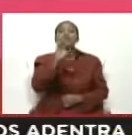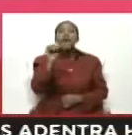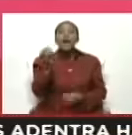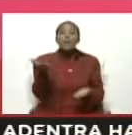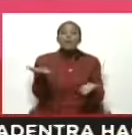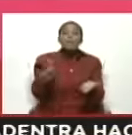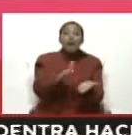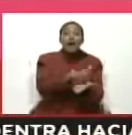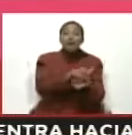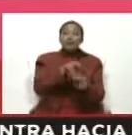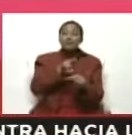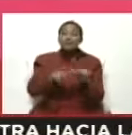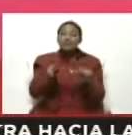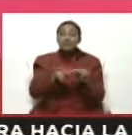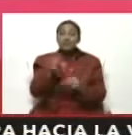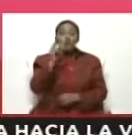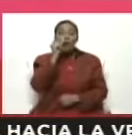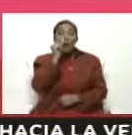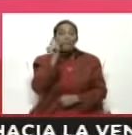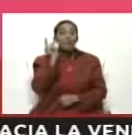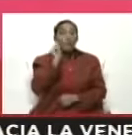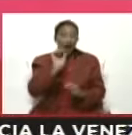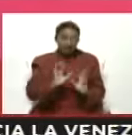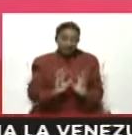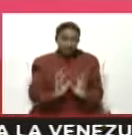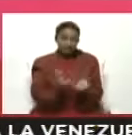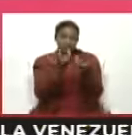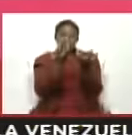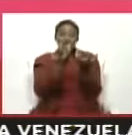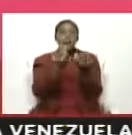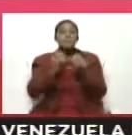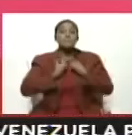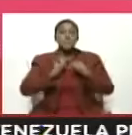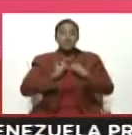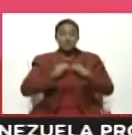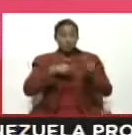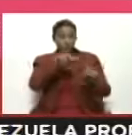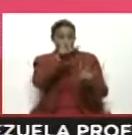niños y niñas quemados, vivos.